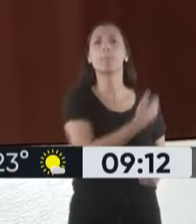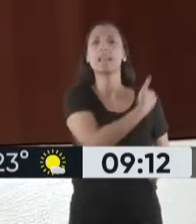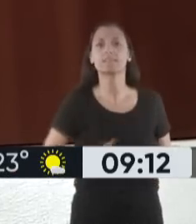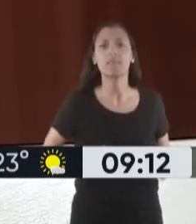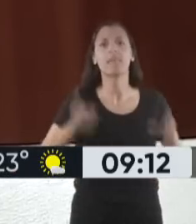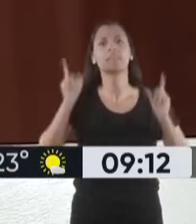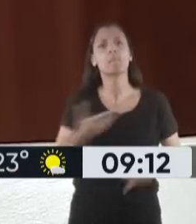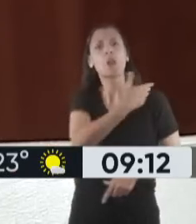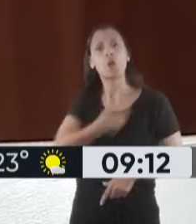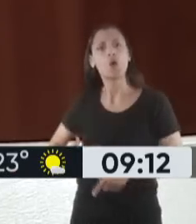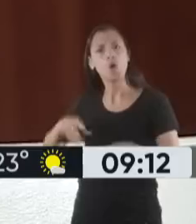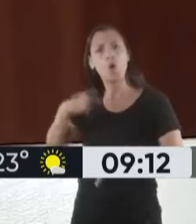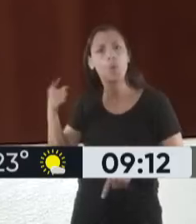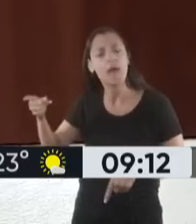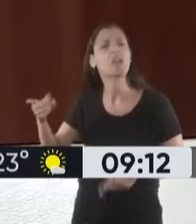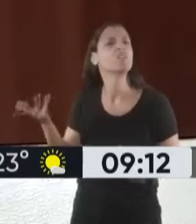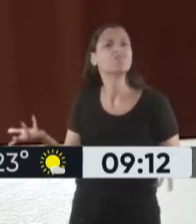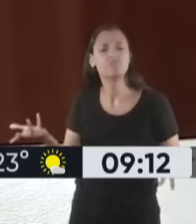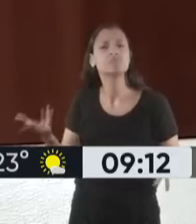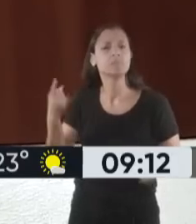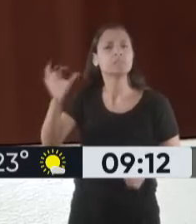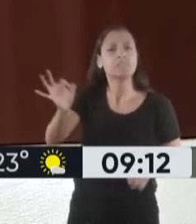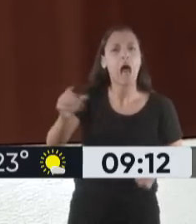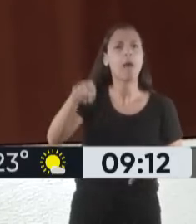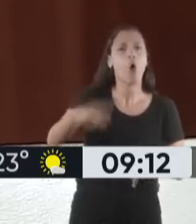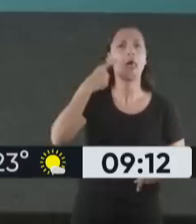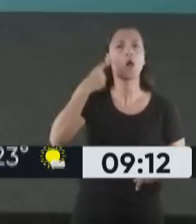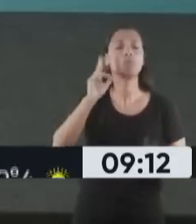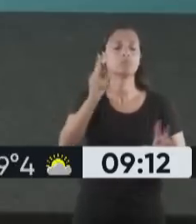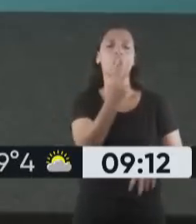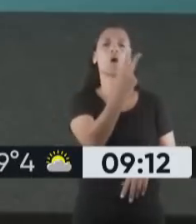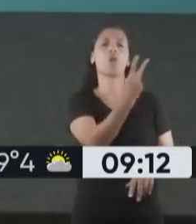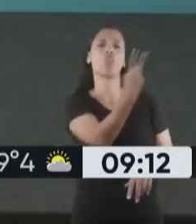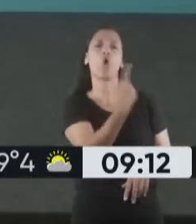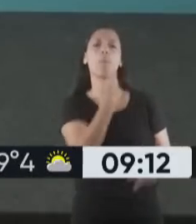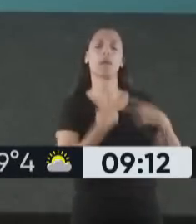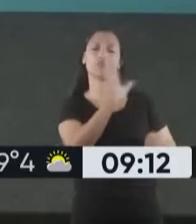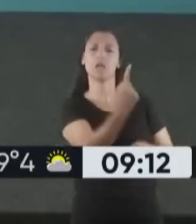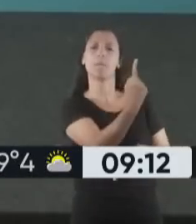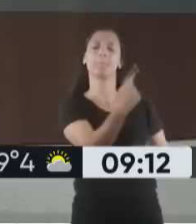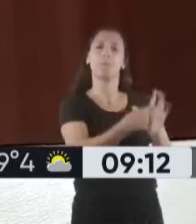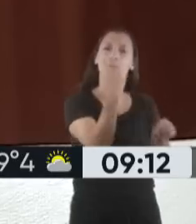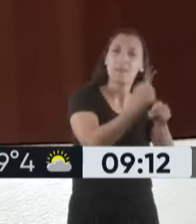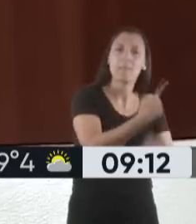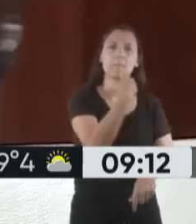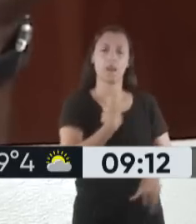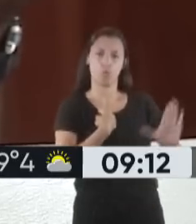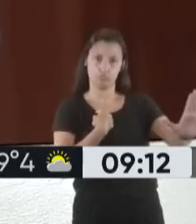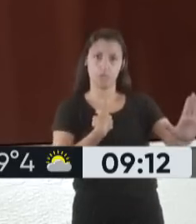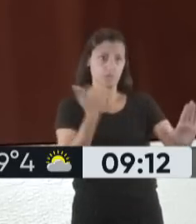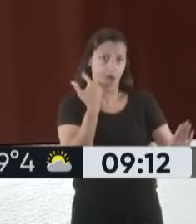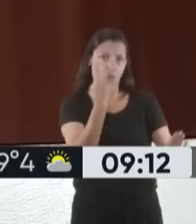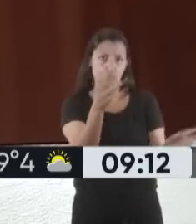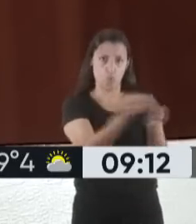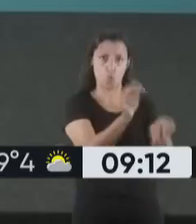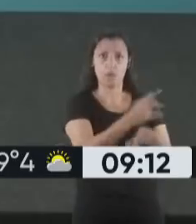del gobierno luego de conocida la inflación 6,6? Una de las dos, Gustavo, hagamos una por colega. Bueno, ya las dije